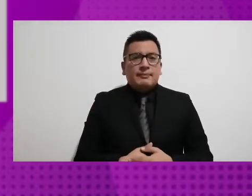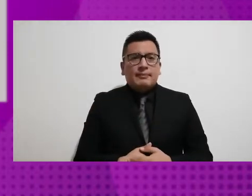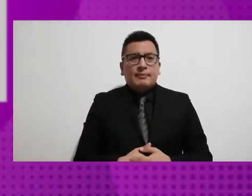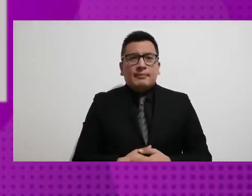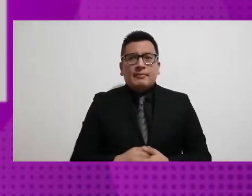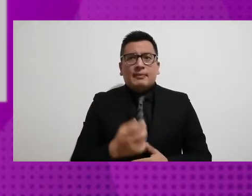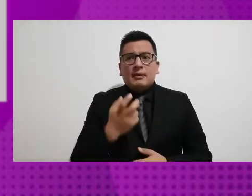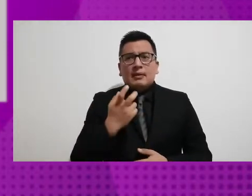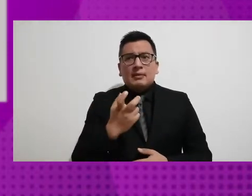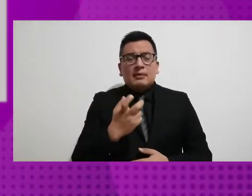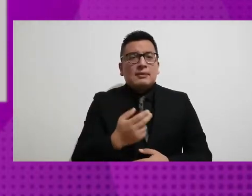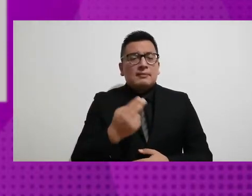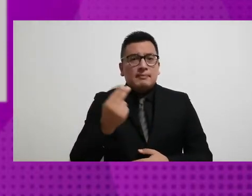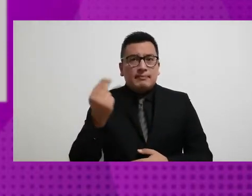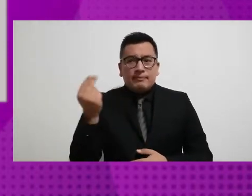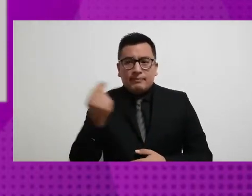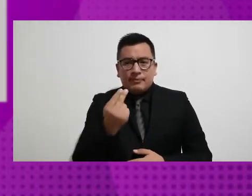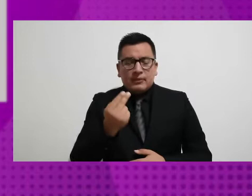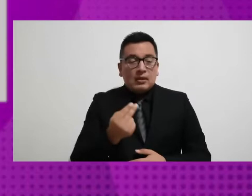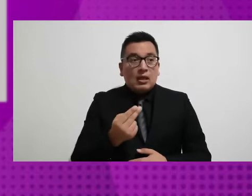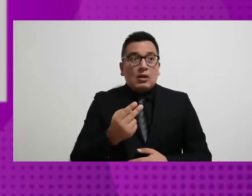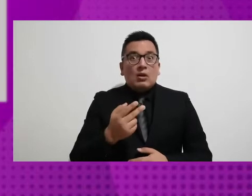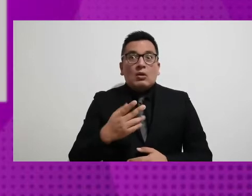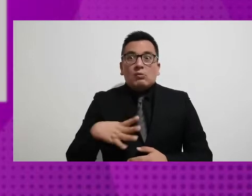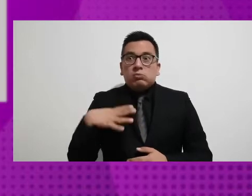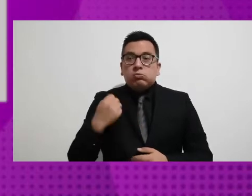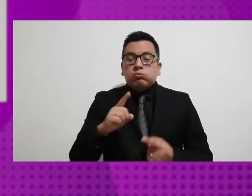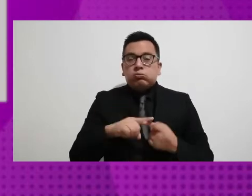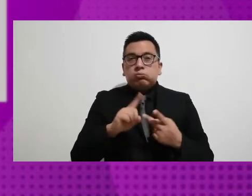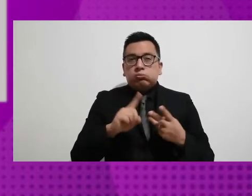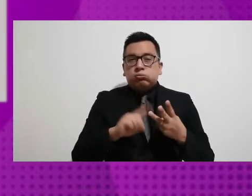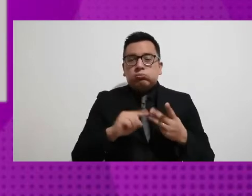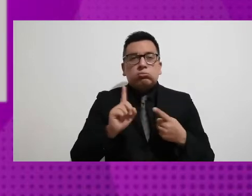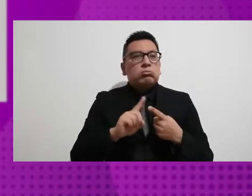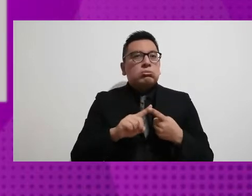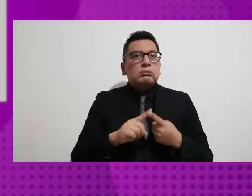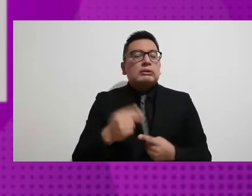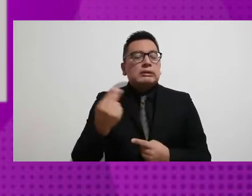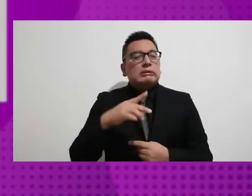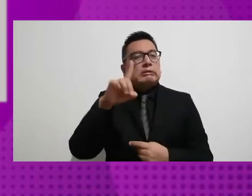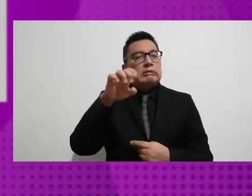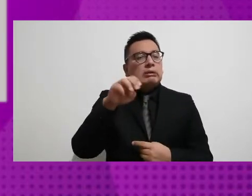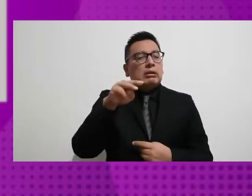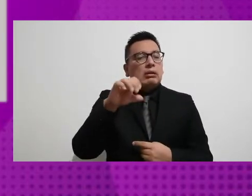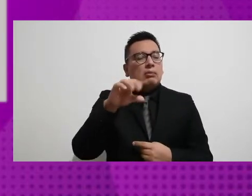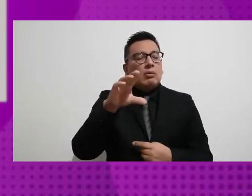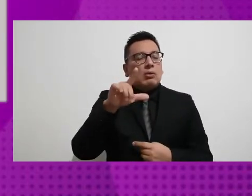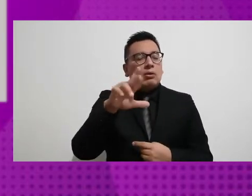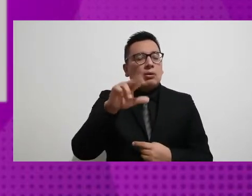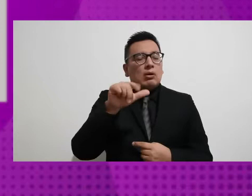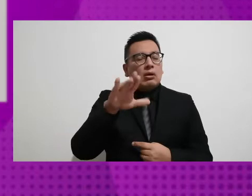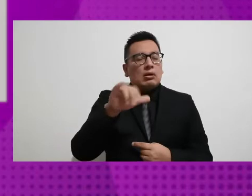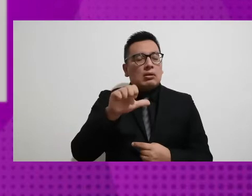constitucional también deben de tomarse en cuenta tres principios. El principio democrático, que son que